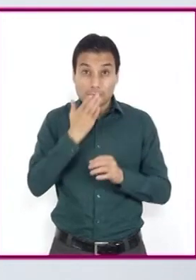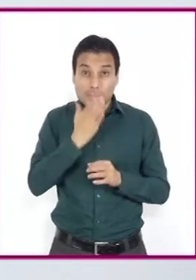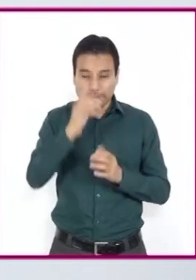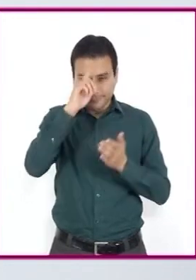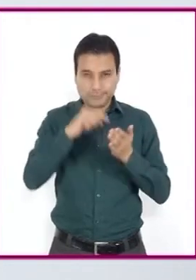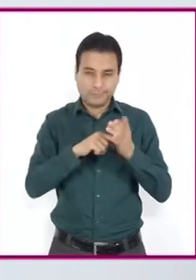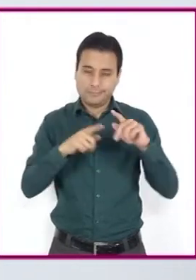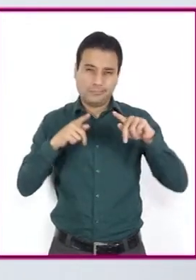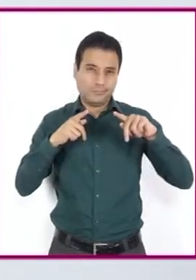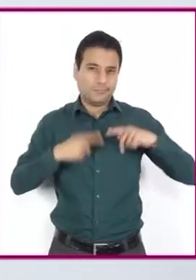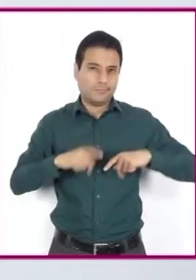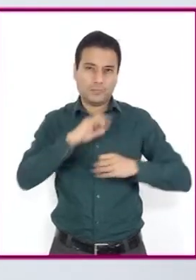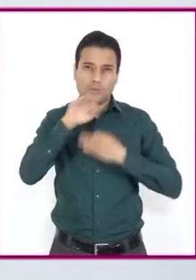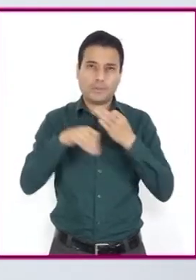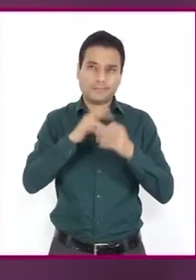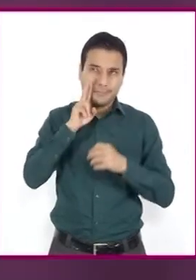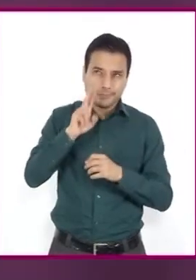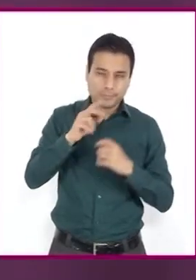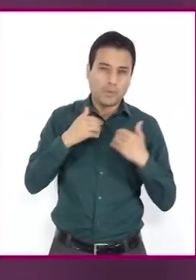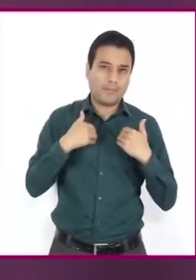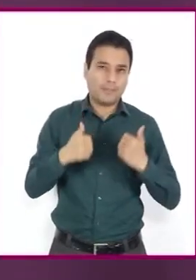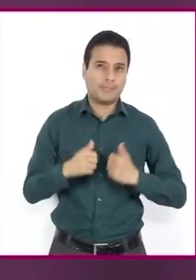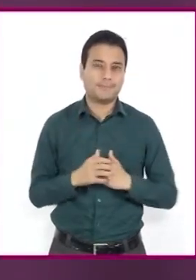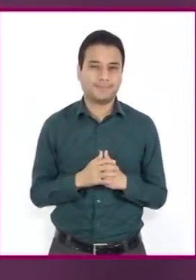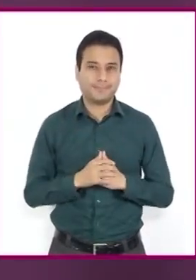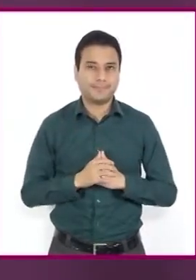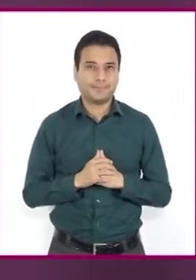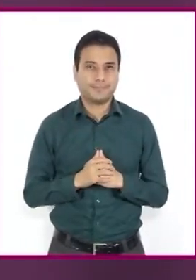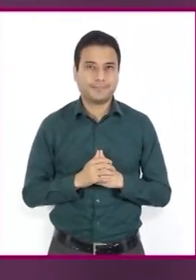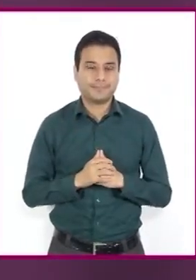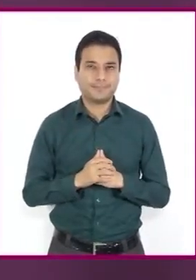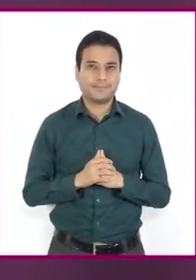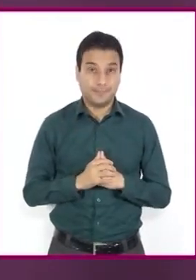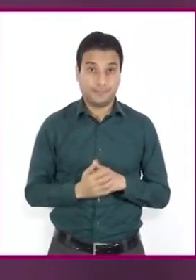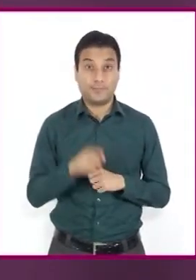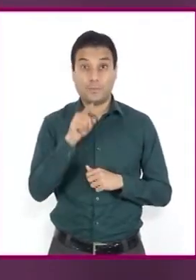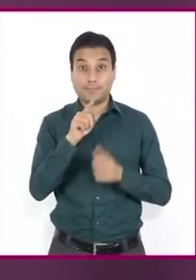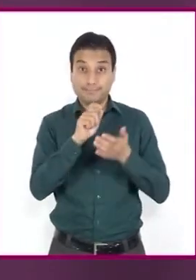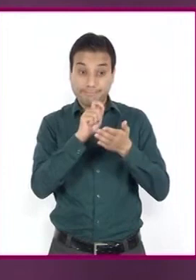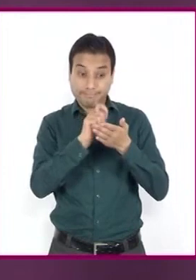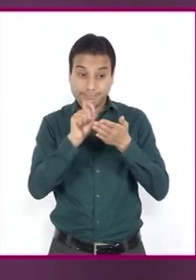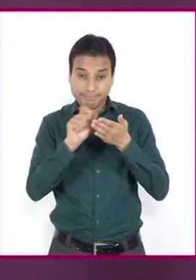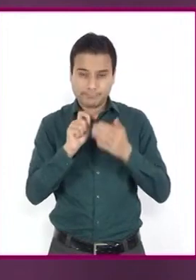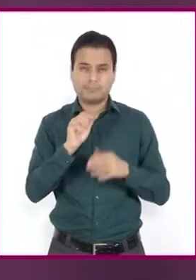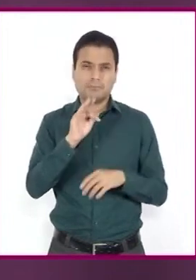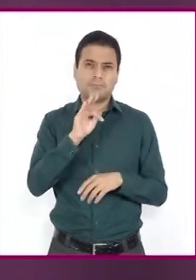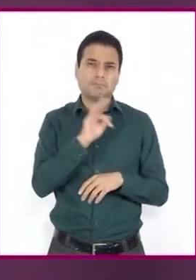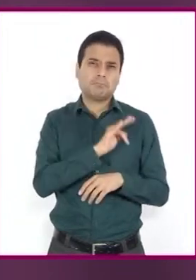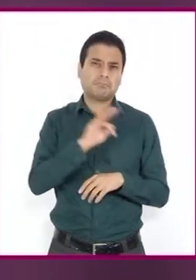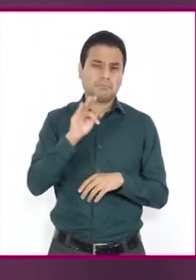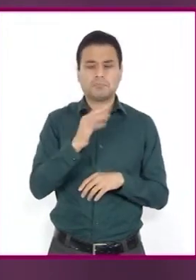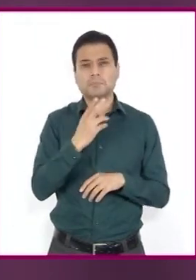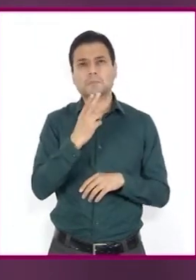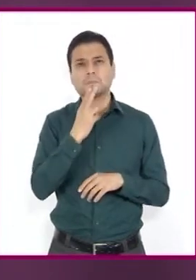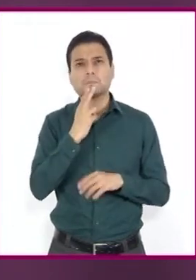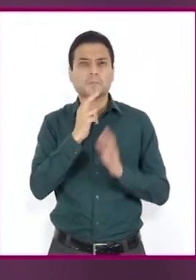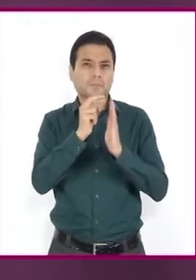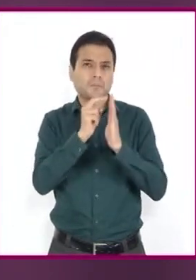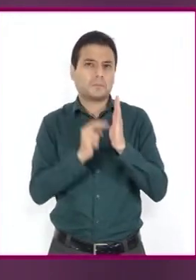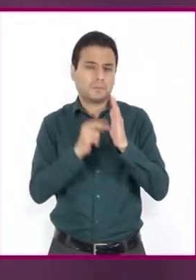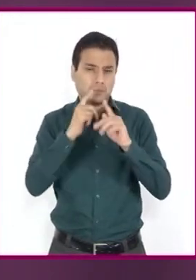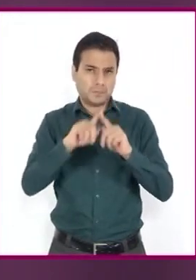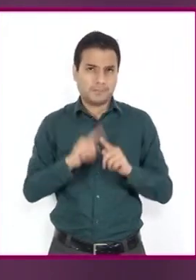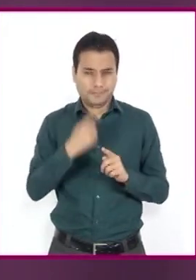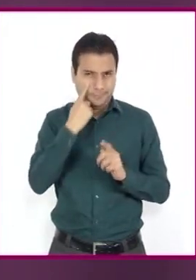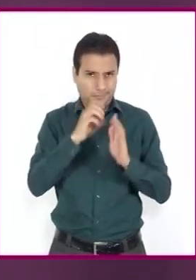normas y que todos puedan seguirlas. Al momento de redactar podemos establecer de diferentes maneras una regla. Por